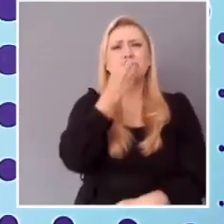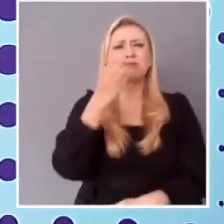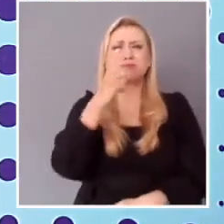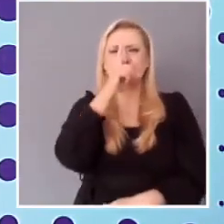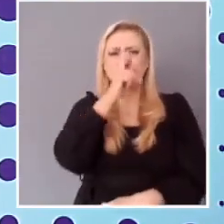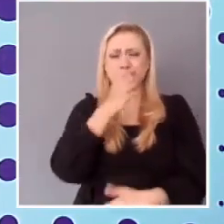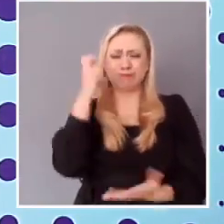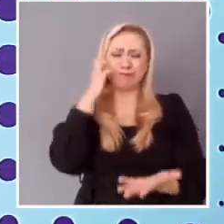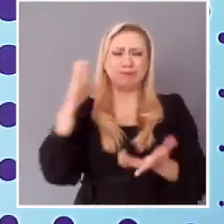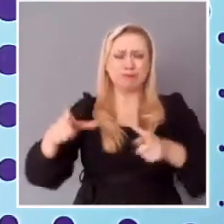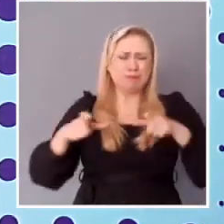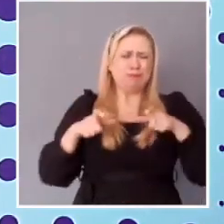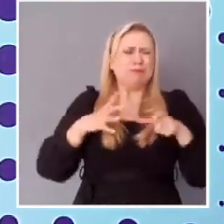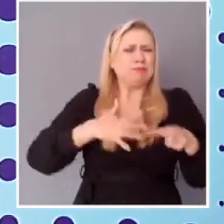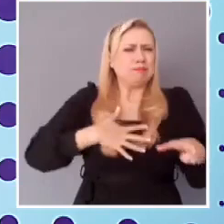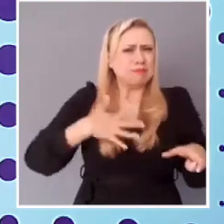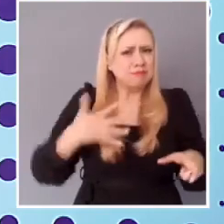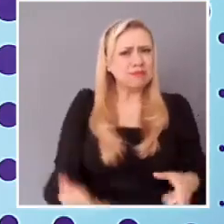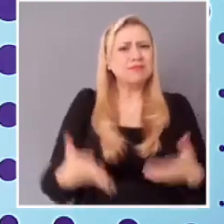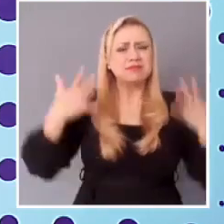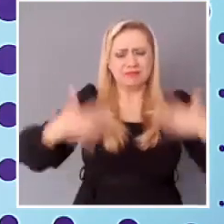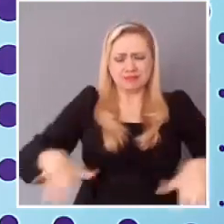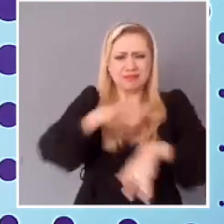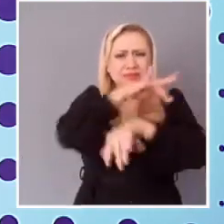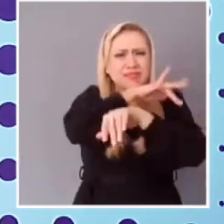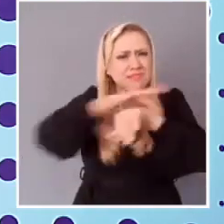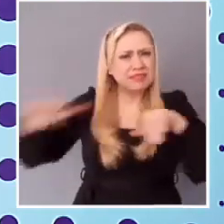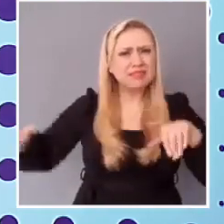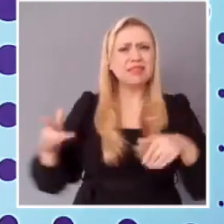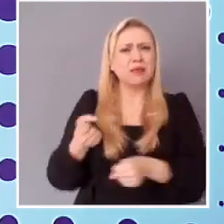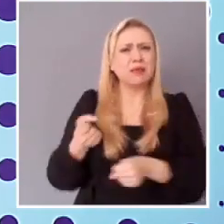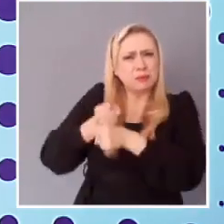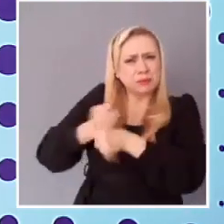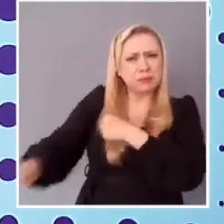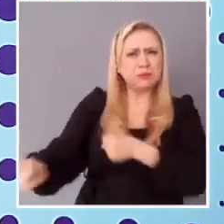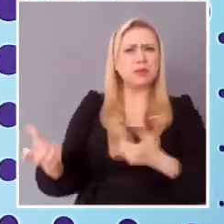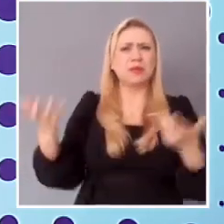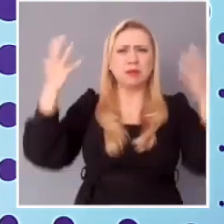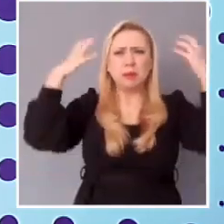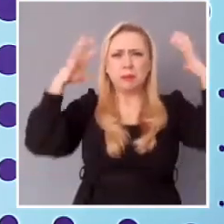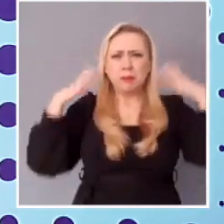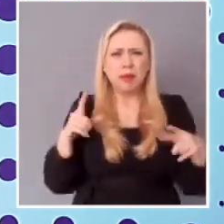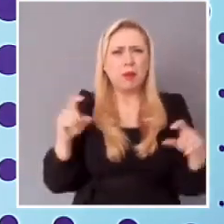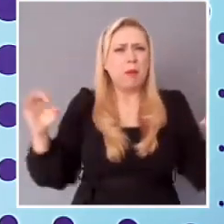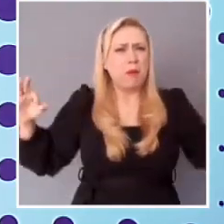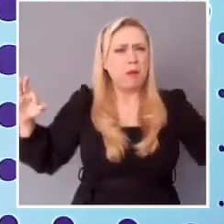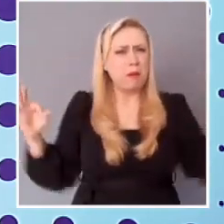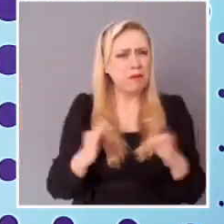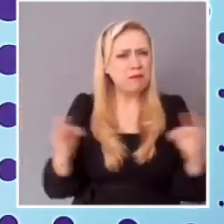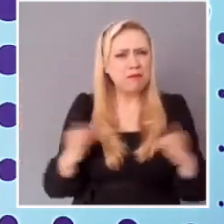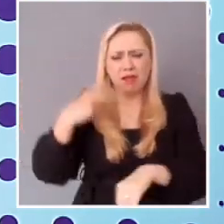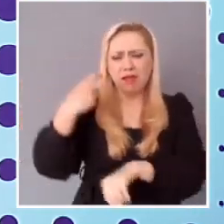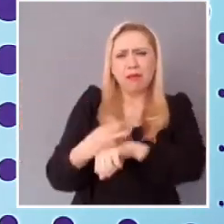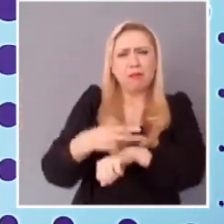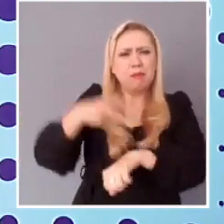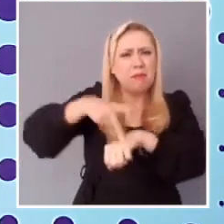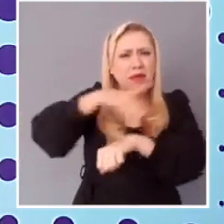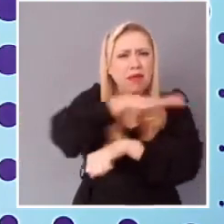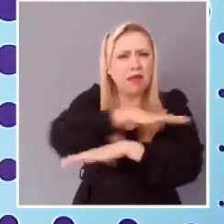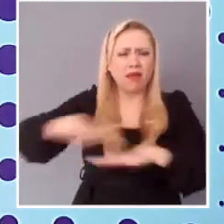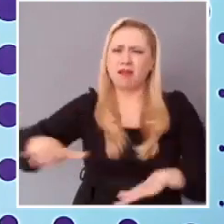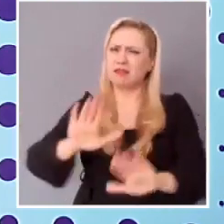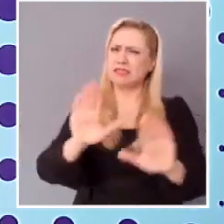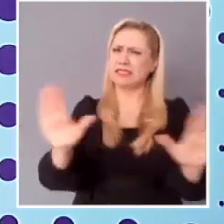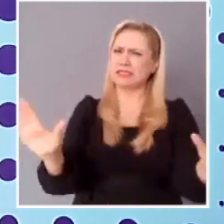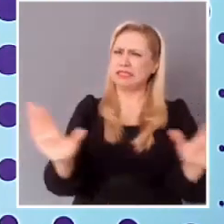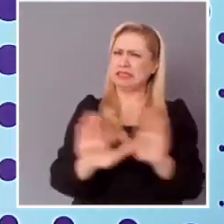Entonces, yo diría que no solamente la ley debería ir en torno a transformar los servicios, que la transformación sí nos habla de